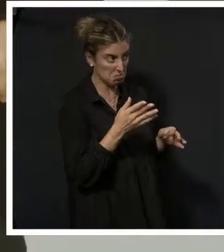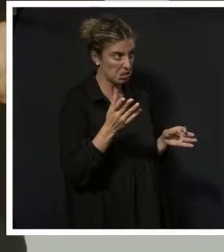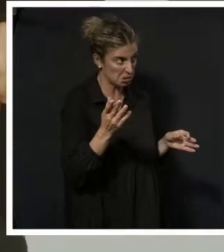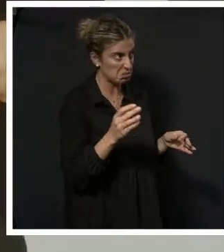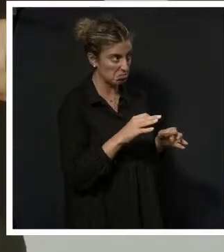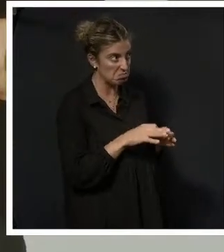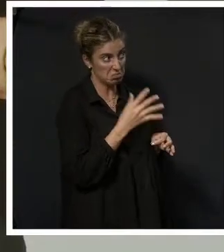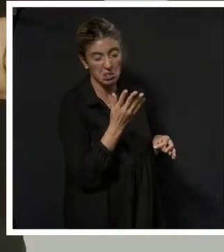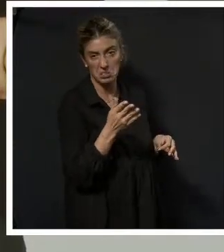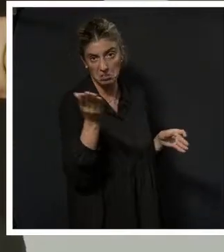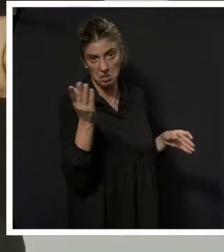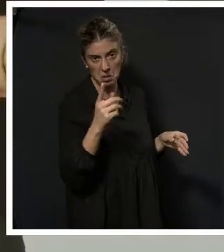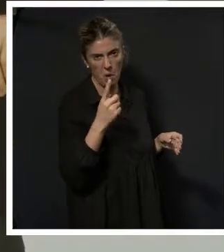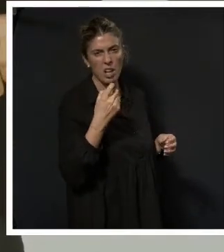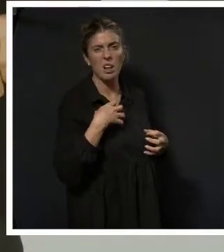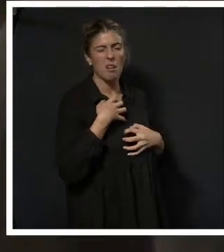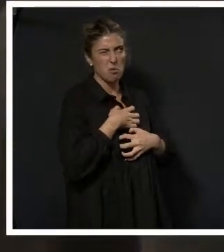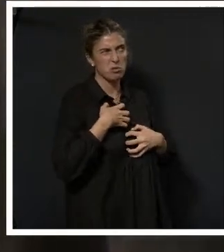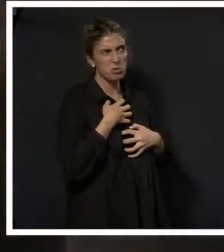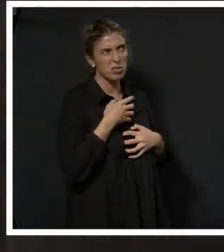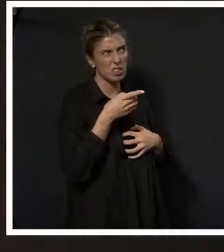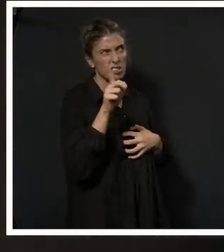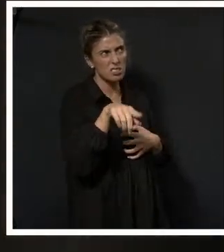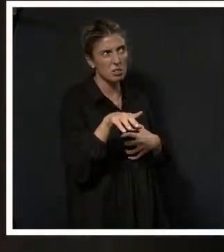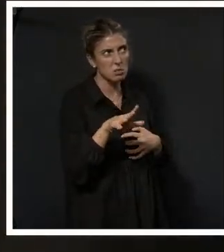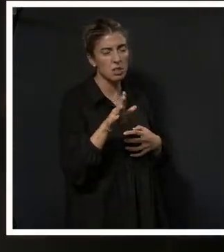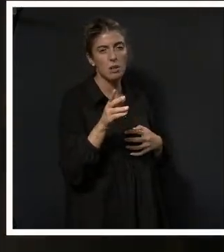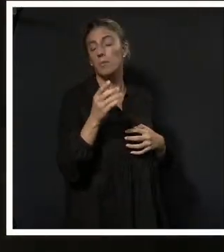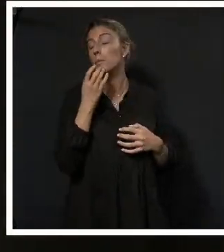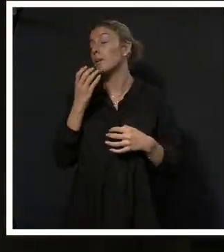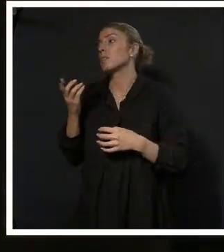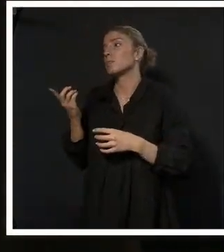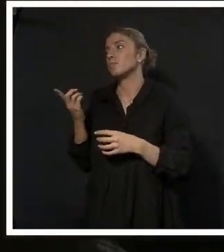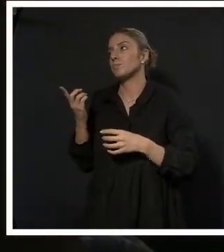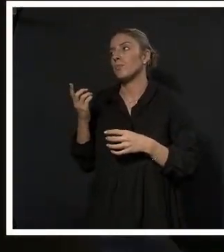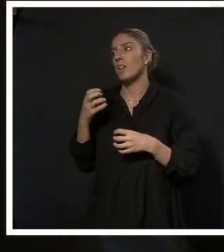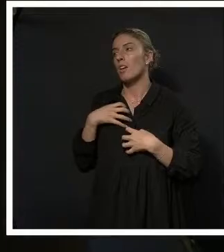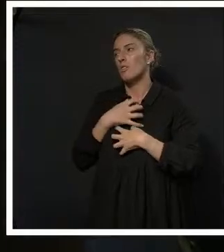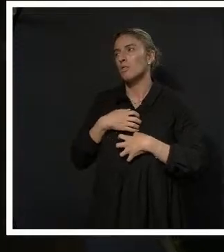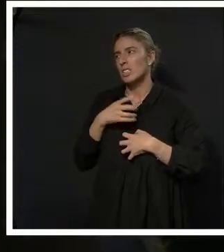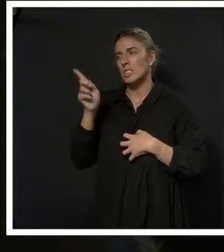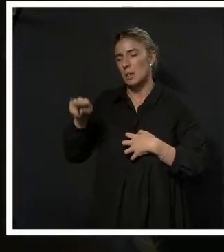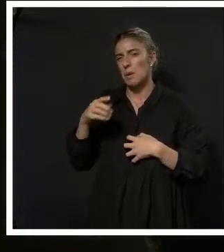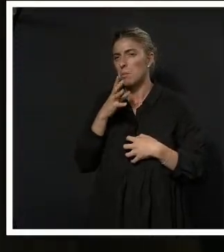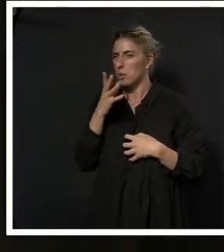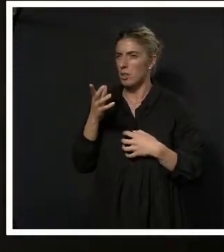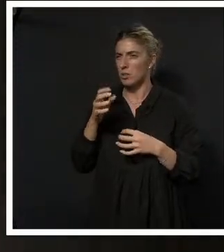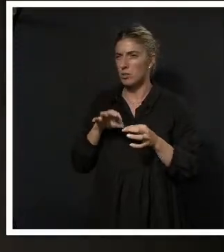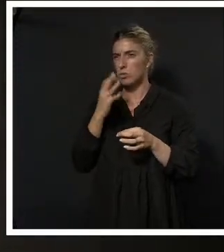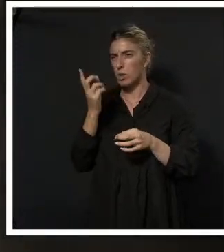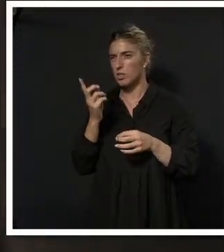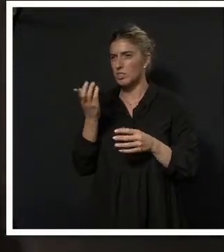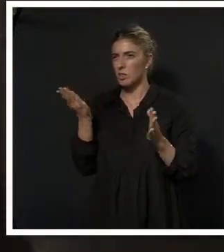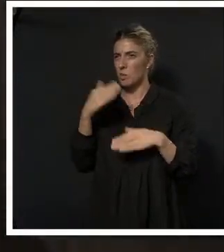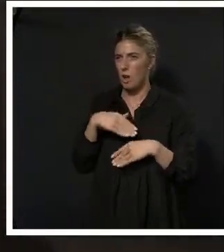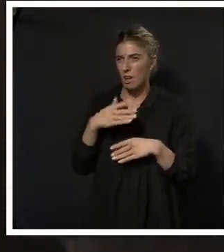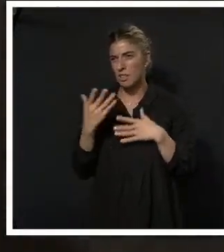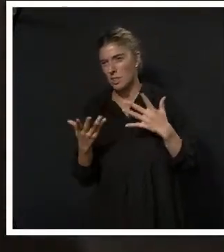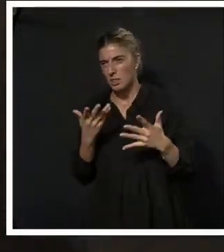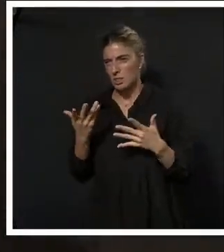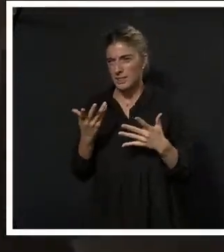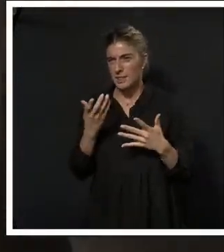porque debe ser muy frustrante no cuando Bueno a suerte llegas a veces a veces no no hay que saber lidiar con ella pero